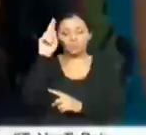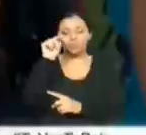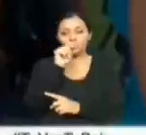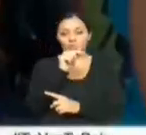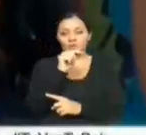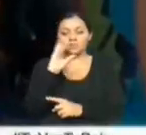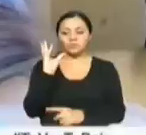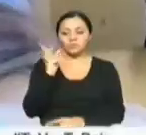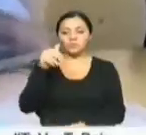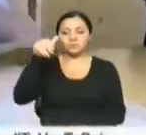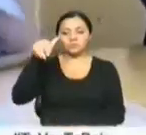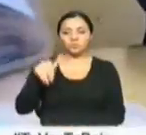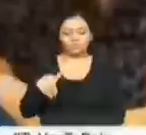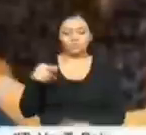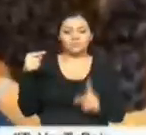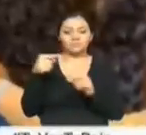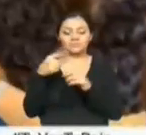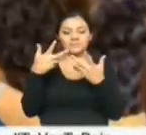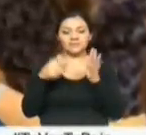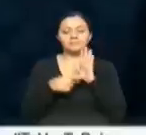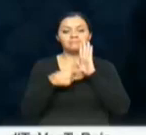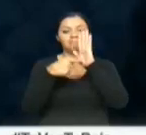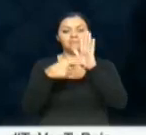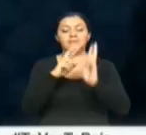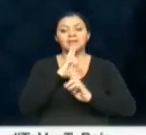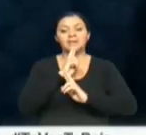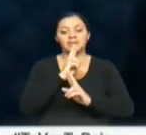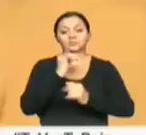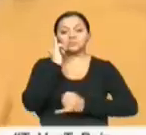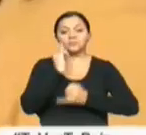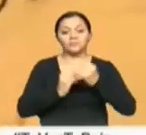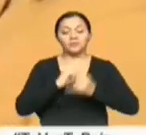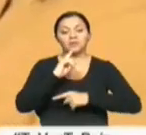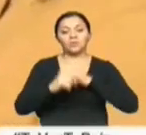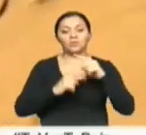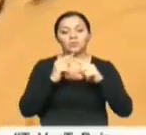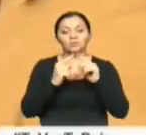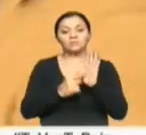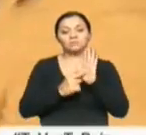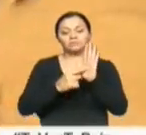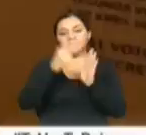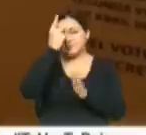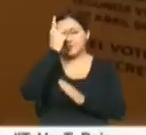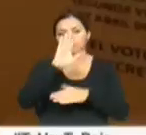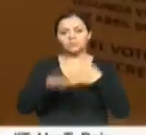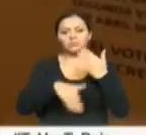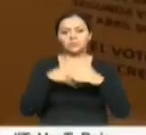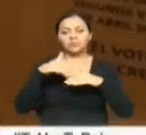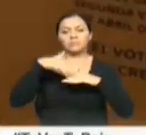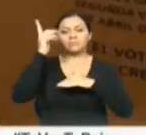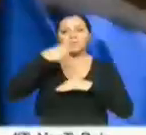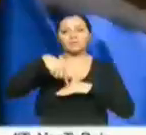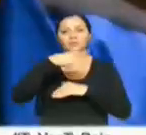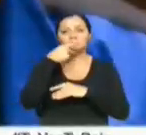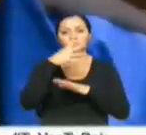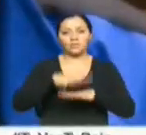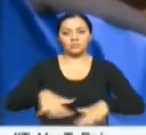Naciones Suramericanas UNASUR, destacó que los resultados finales reflejarán la voluntad de la mayoría del pueblo